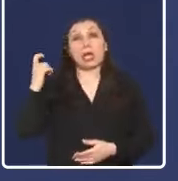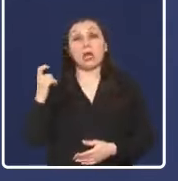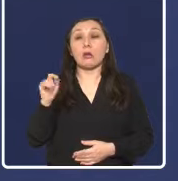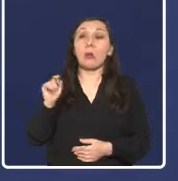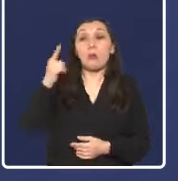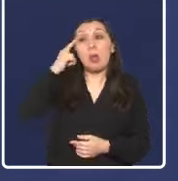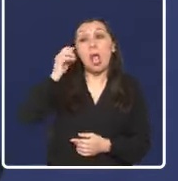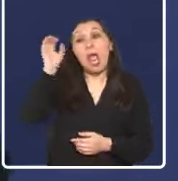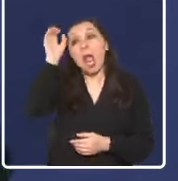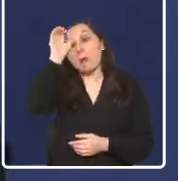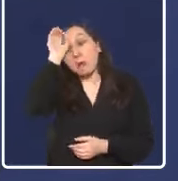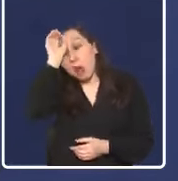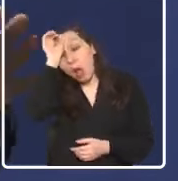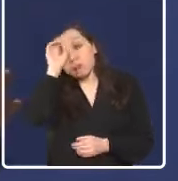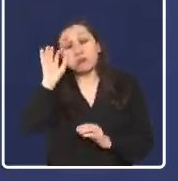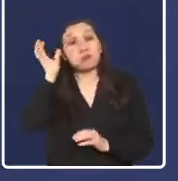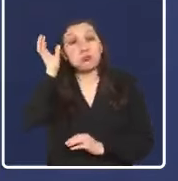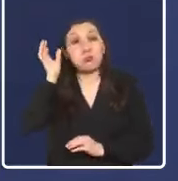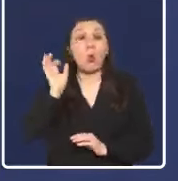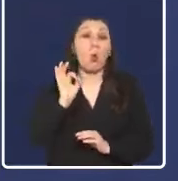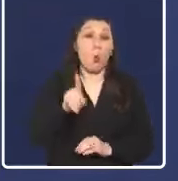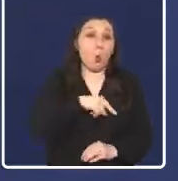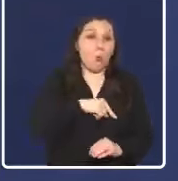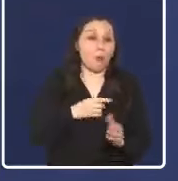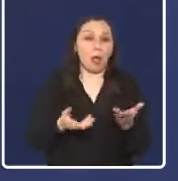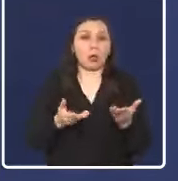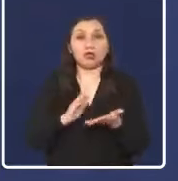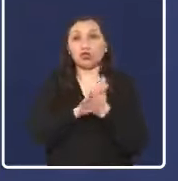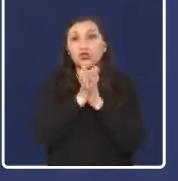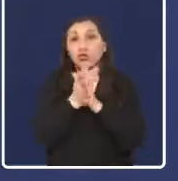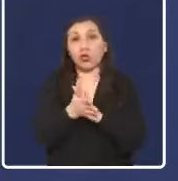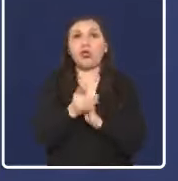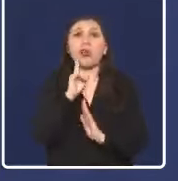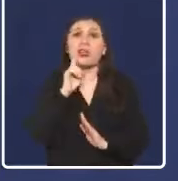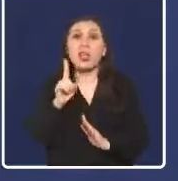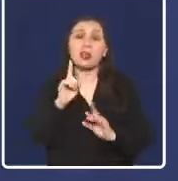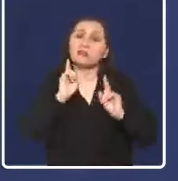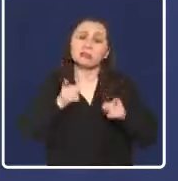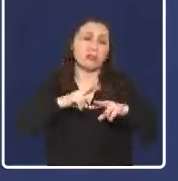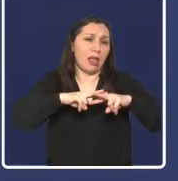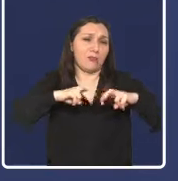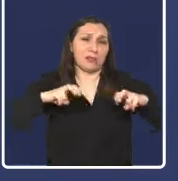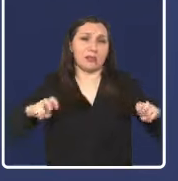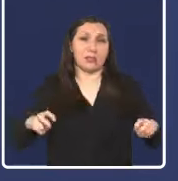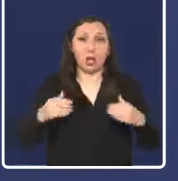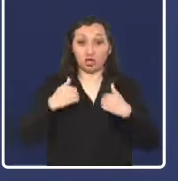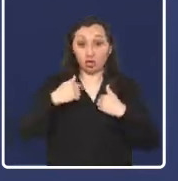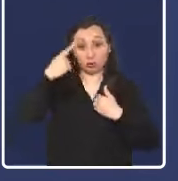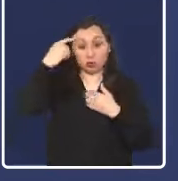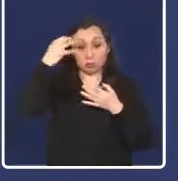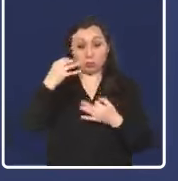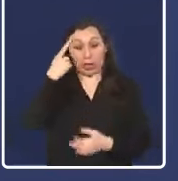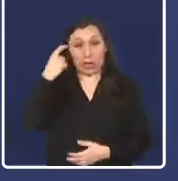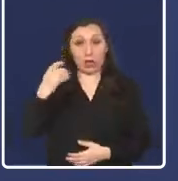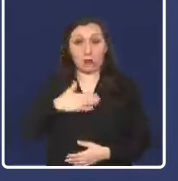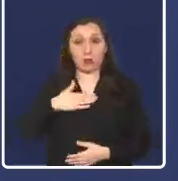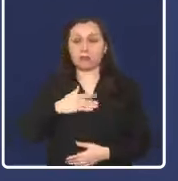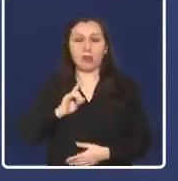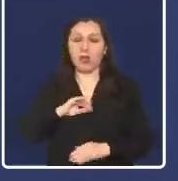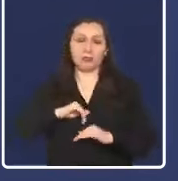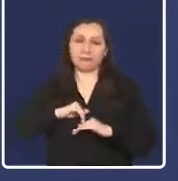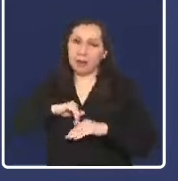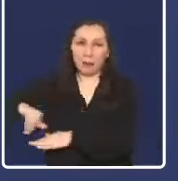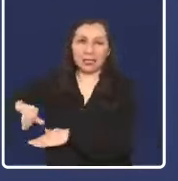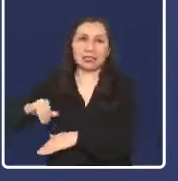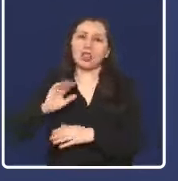alguien es inocente, que alguien es culpable, pero todo, como lo he señalado, todo se tiene que investigar, independiente de mis convicciones personales. Todo se